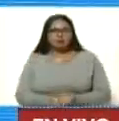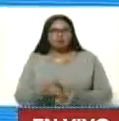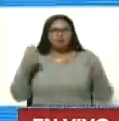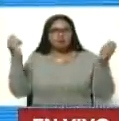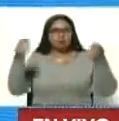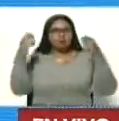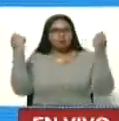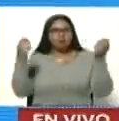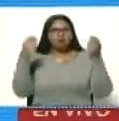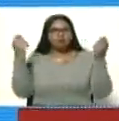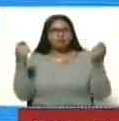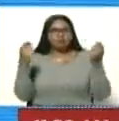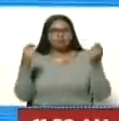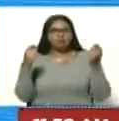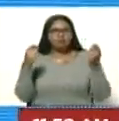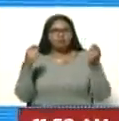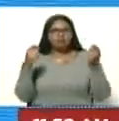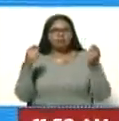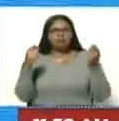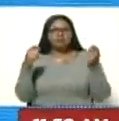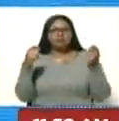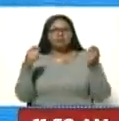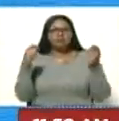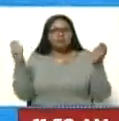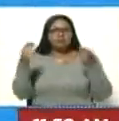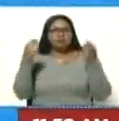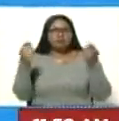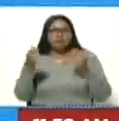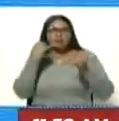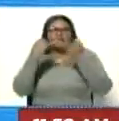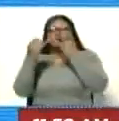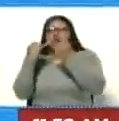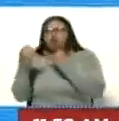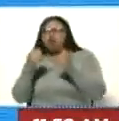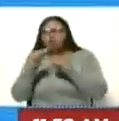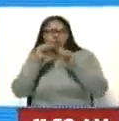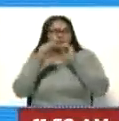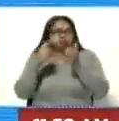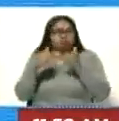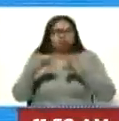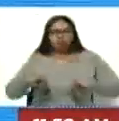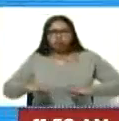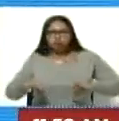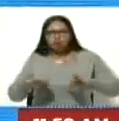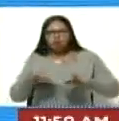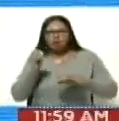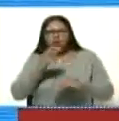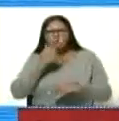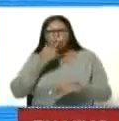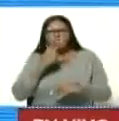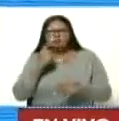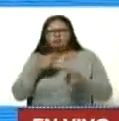publicidades de licores y cigarrillos. Censurado. No podía el presidente salir.